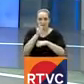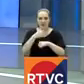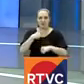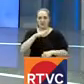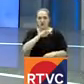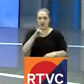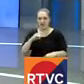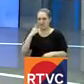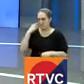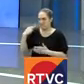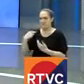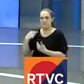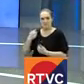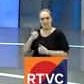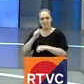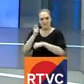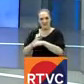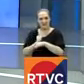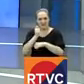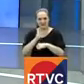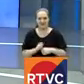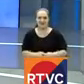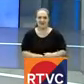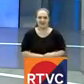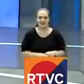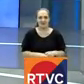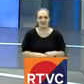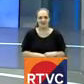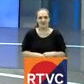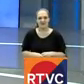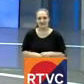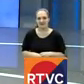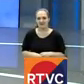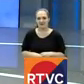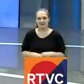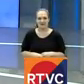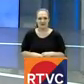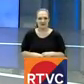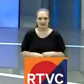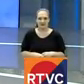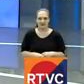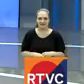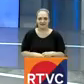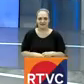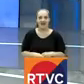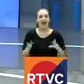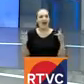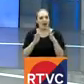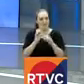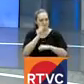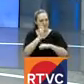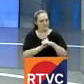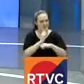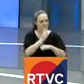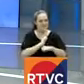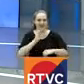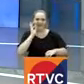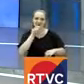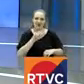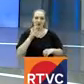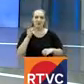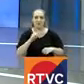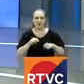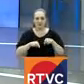pero mira esto. Eso, ajá, claro. No, un poquito de tumbado, sabor, y ahora le metes este, mira, tiquitín, pam,